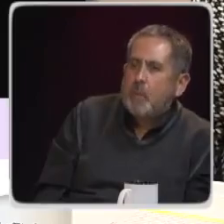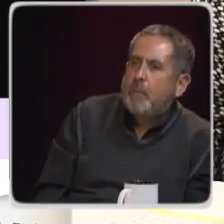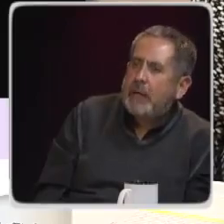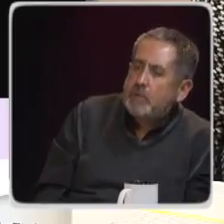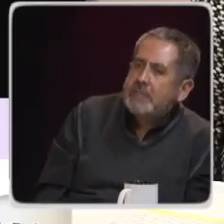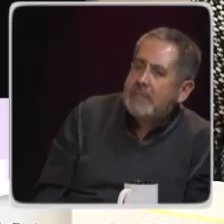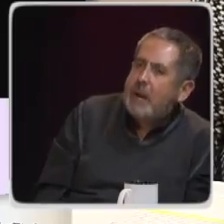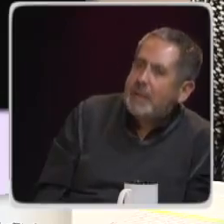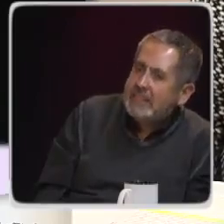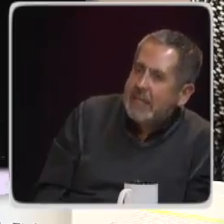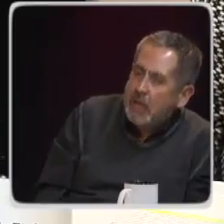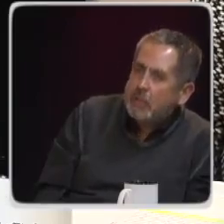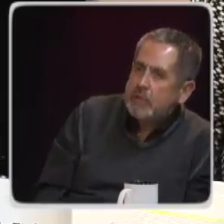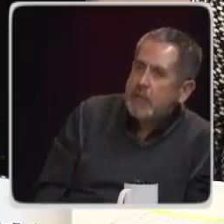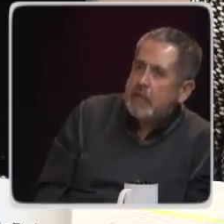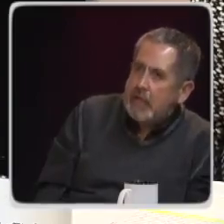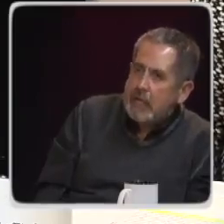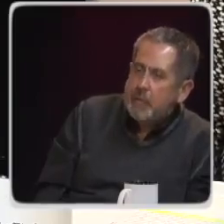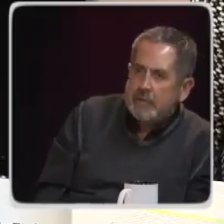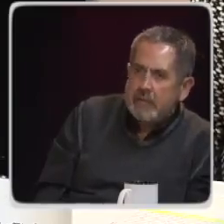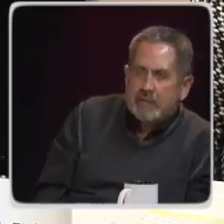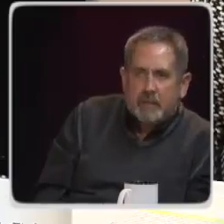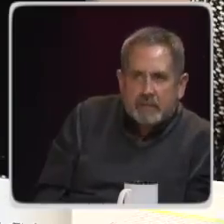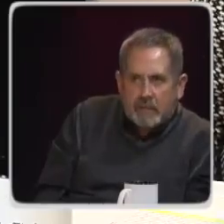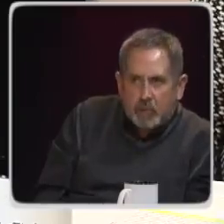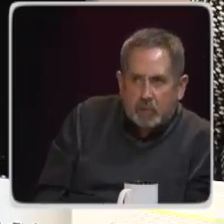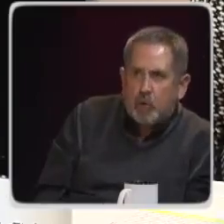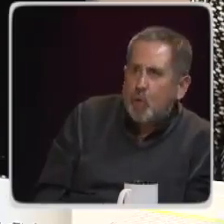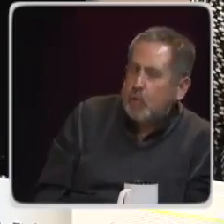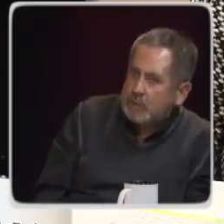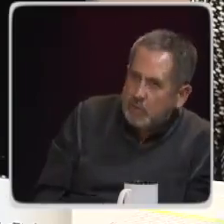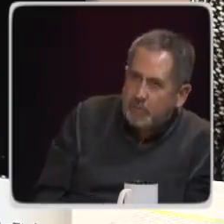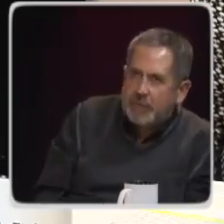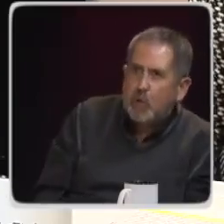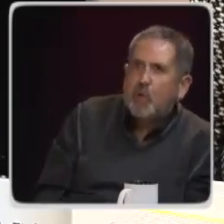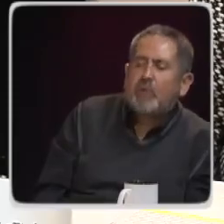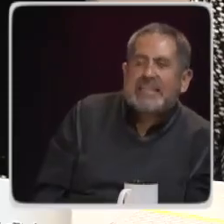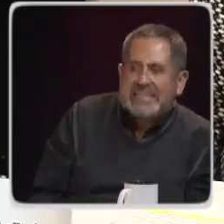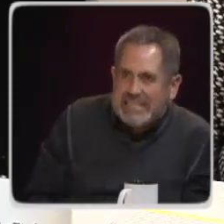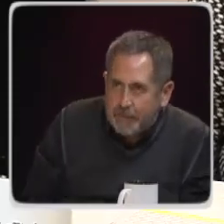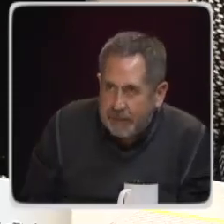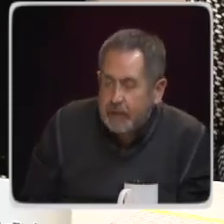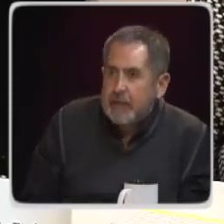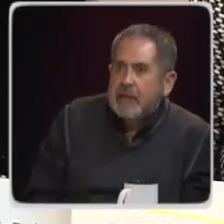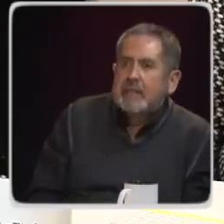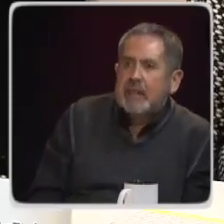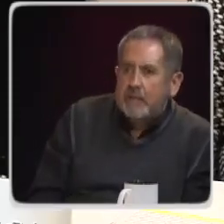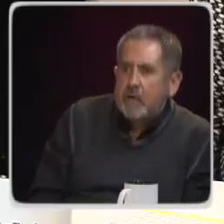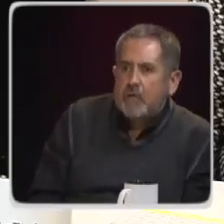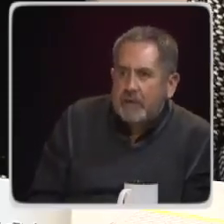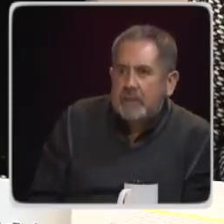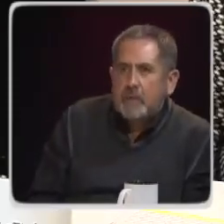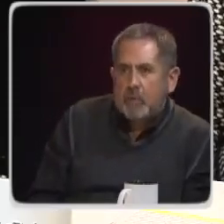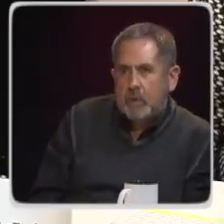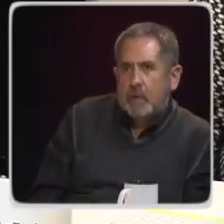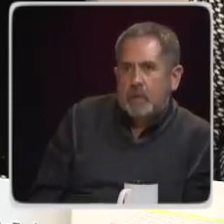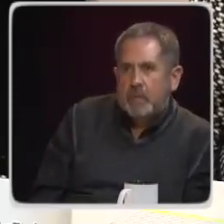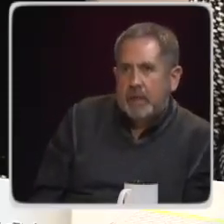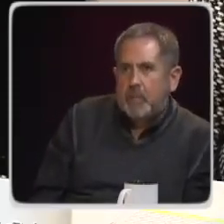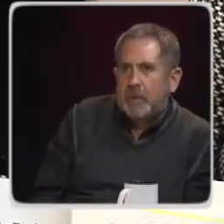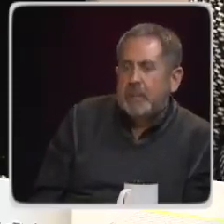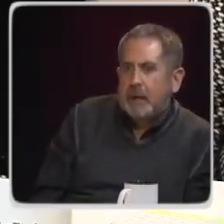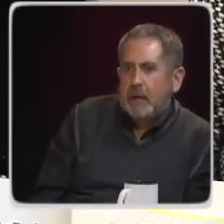el barroquismo que nosotros tenemos en el español, entonces tenemos que empezar a hacer esta sinergia y este entendimiento. Nosotros, al darle respuesta a la